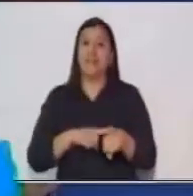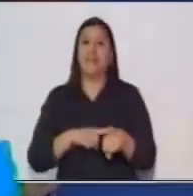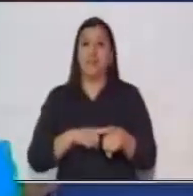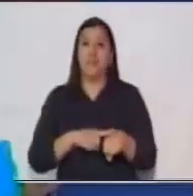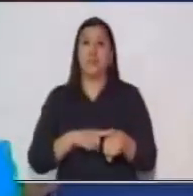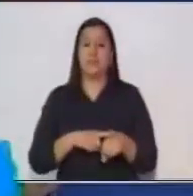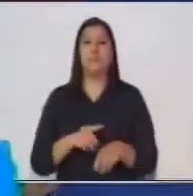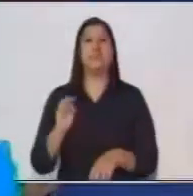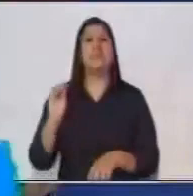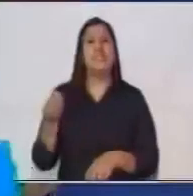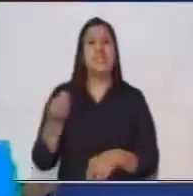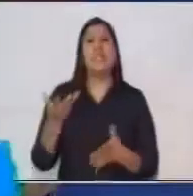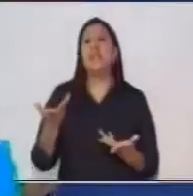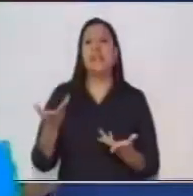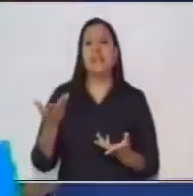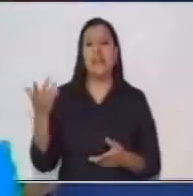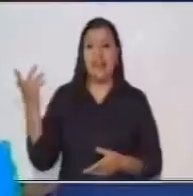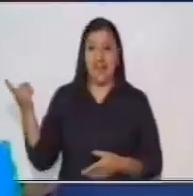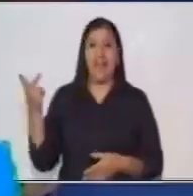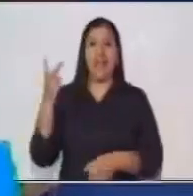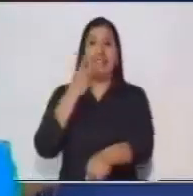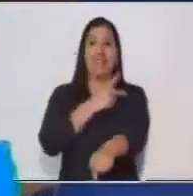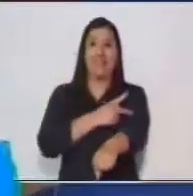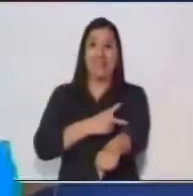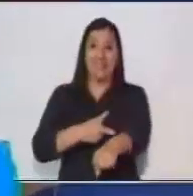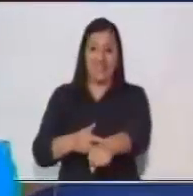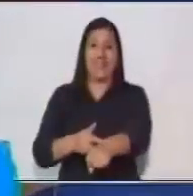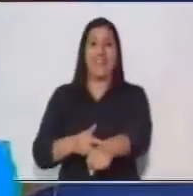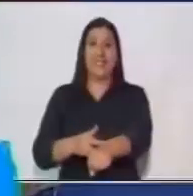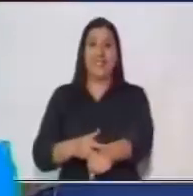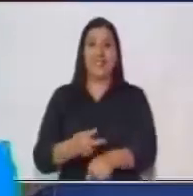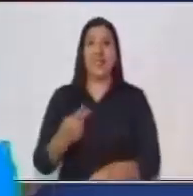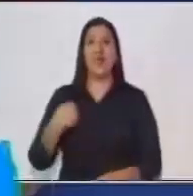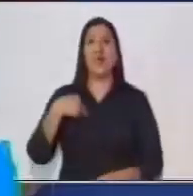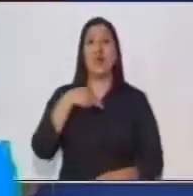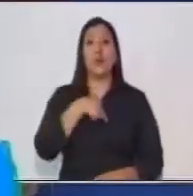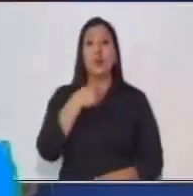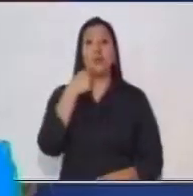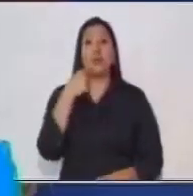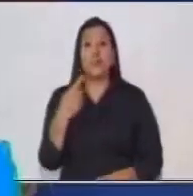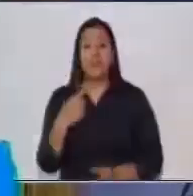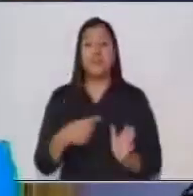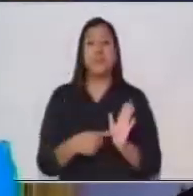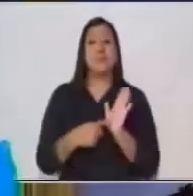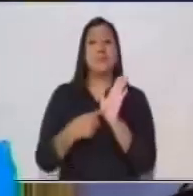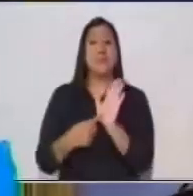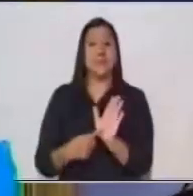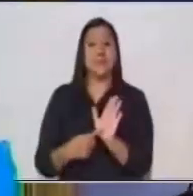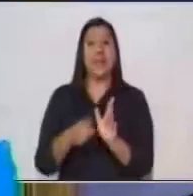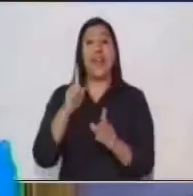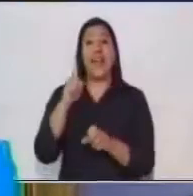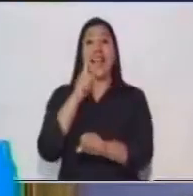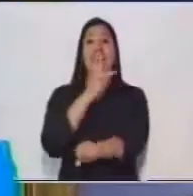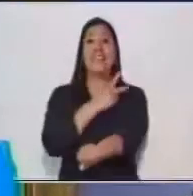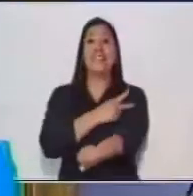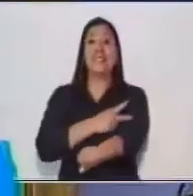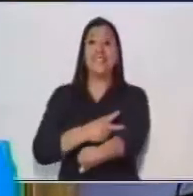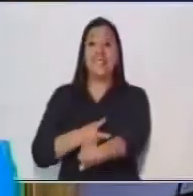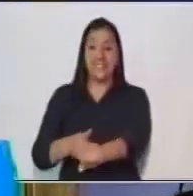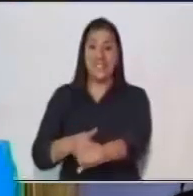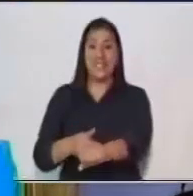¿Qué quiere decir? El narrador nos va a indicar o nos va a presentar la historia,